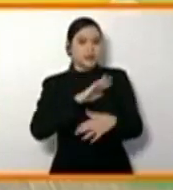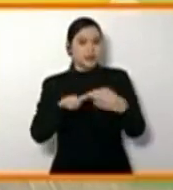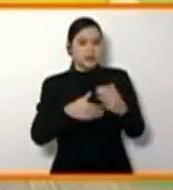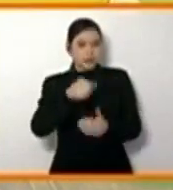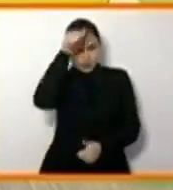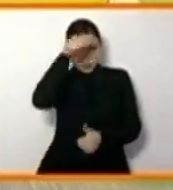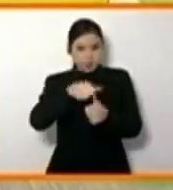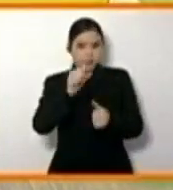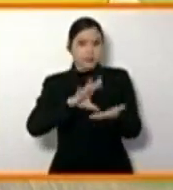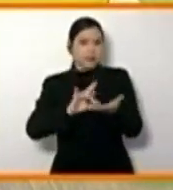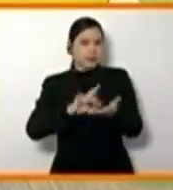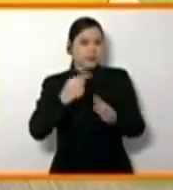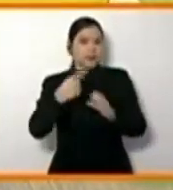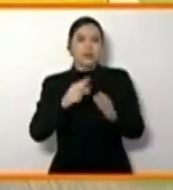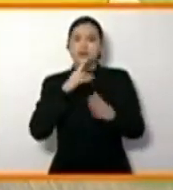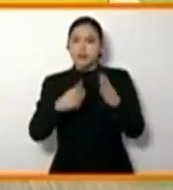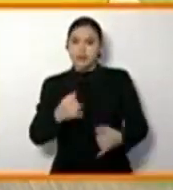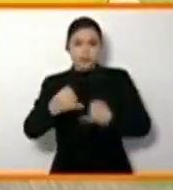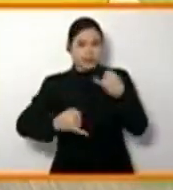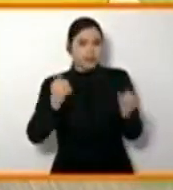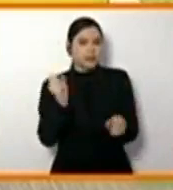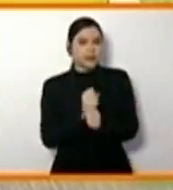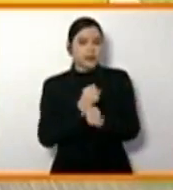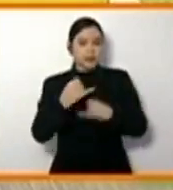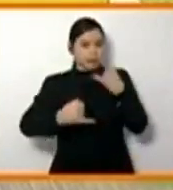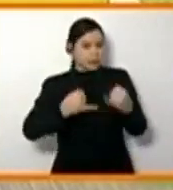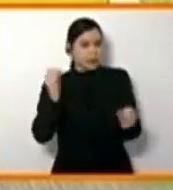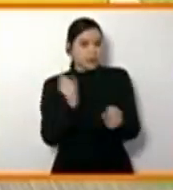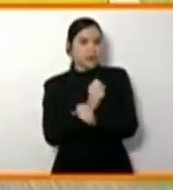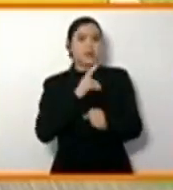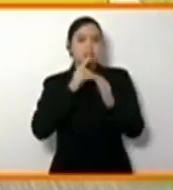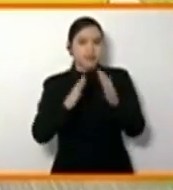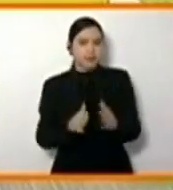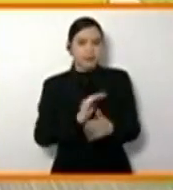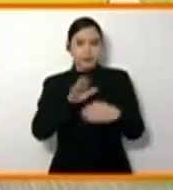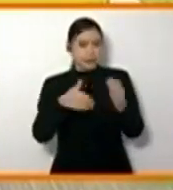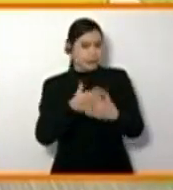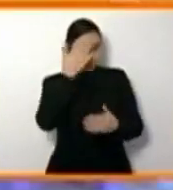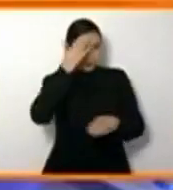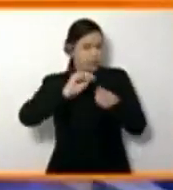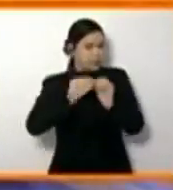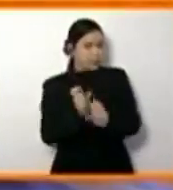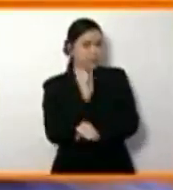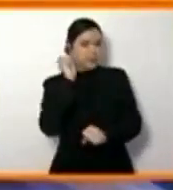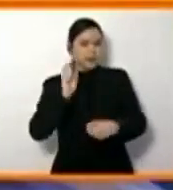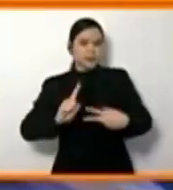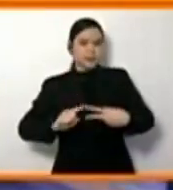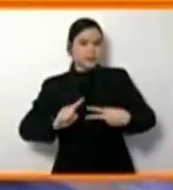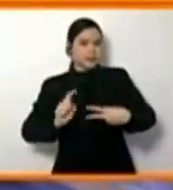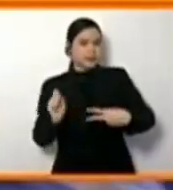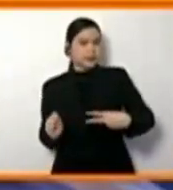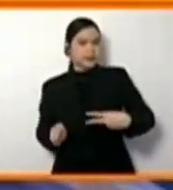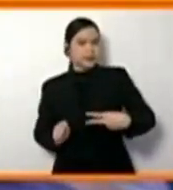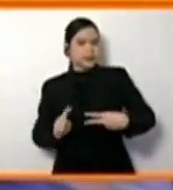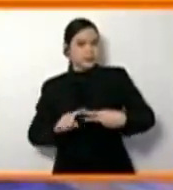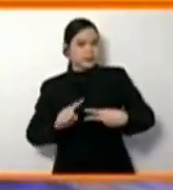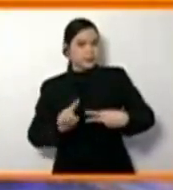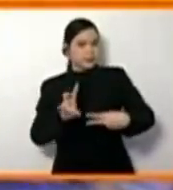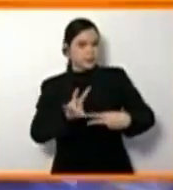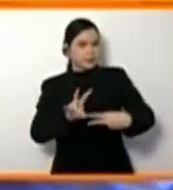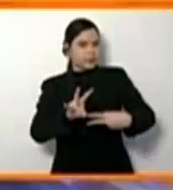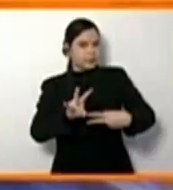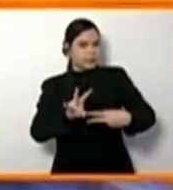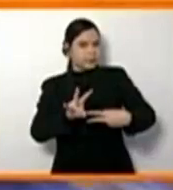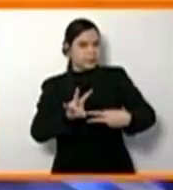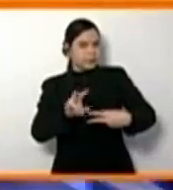aprovechar la guía Catracha para que ganes y ganes, para que jugues y ganes a lo Catracho. Primer número con su primer dígito. Es el 7.